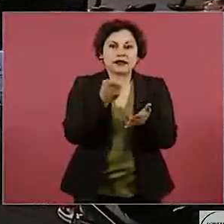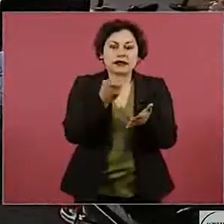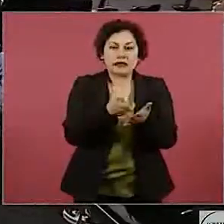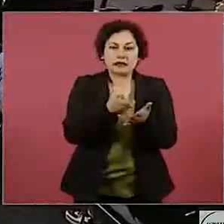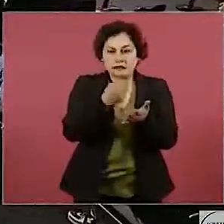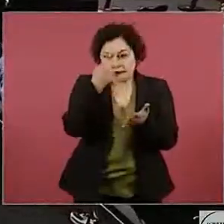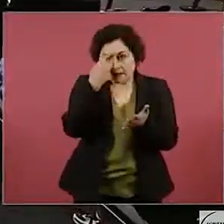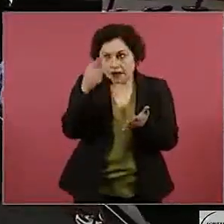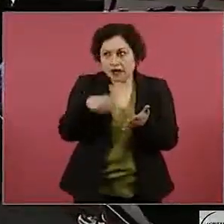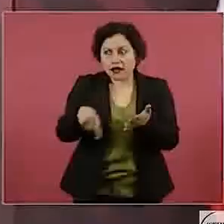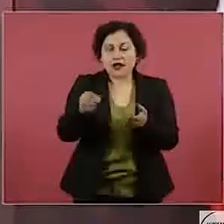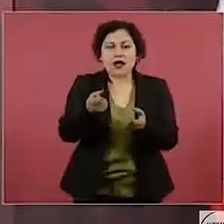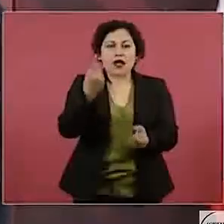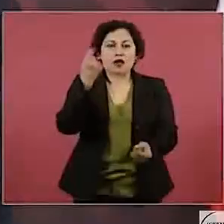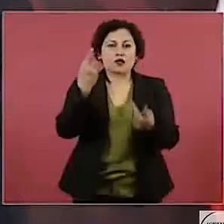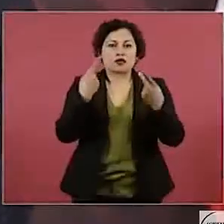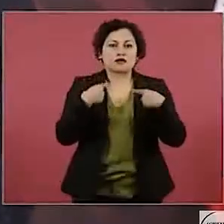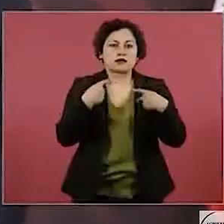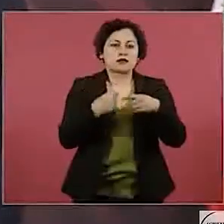Entonces,